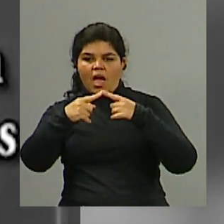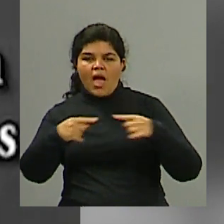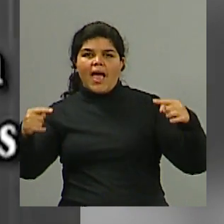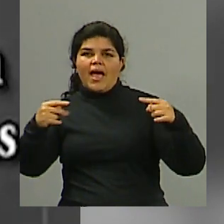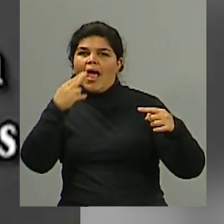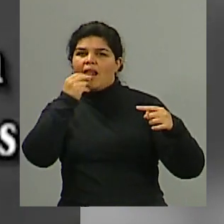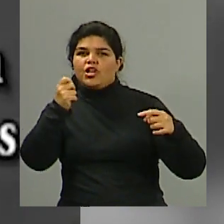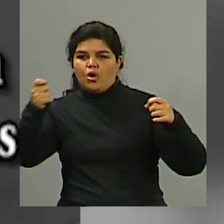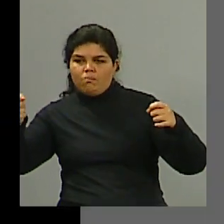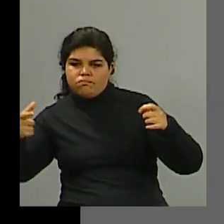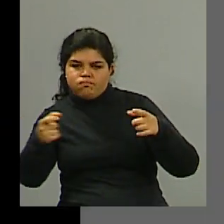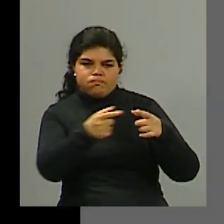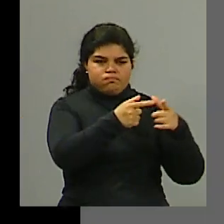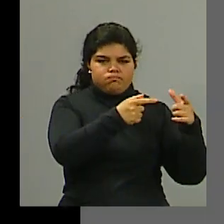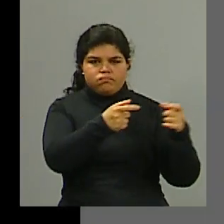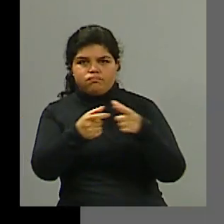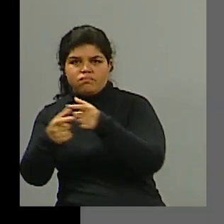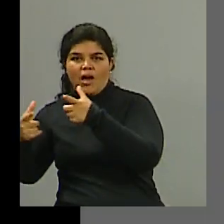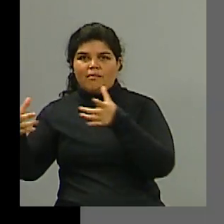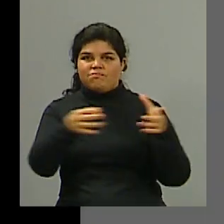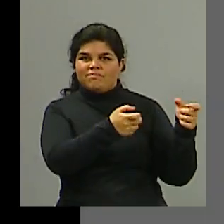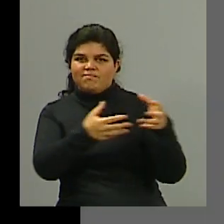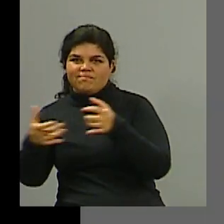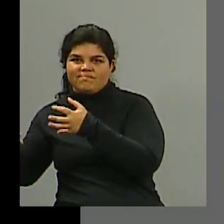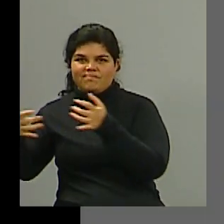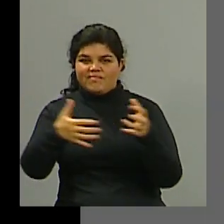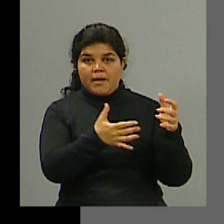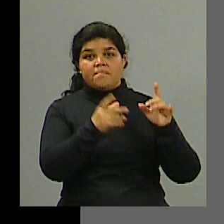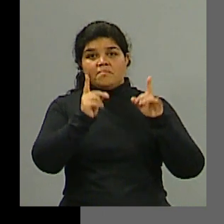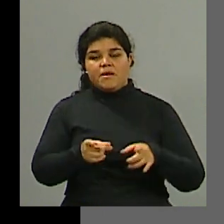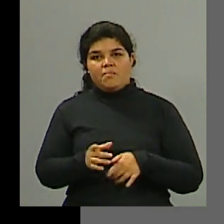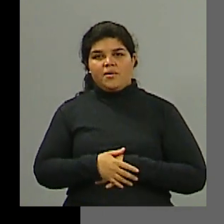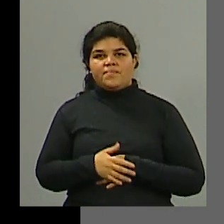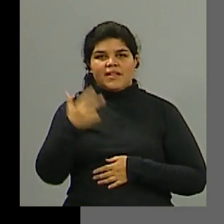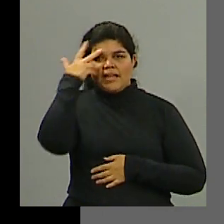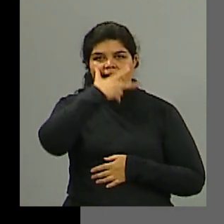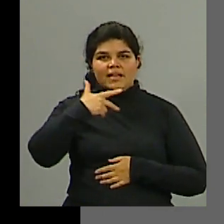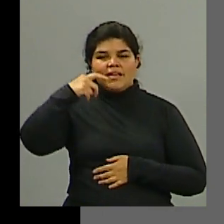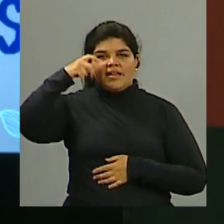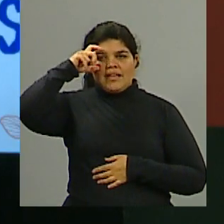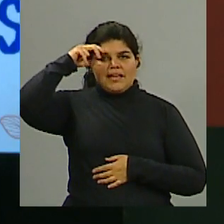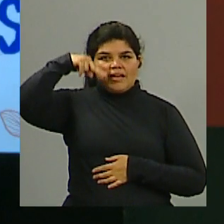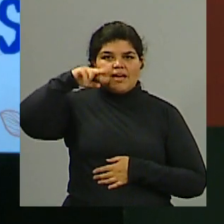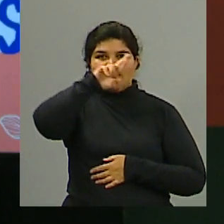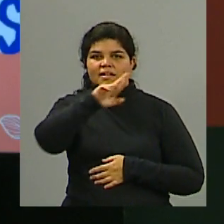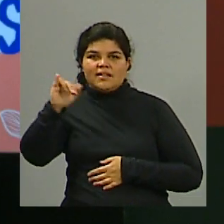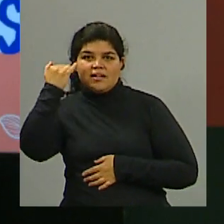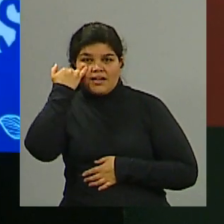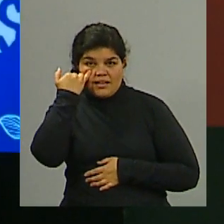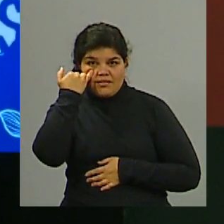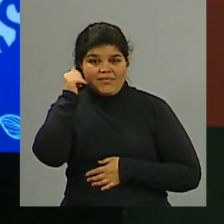Después vino en 1887 Heinrich Hertz, que descubre las ondas electromagnéticas y